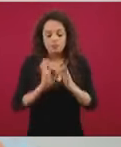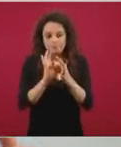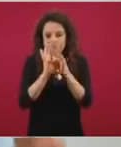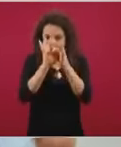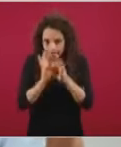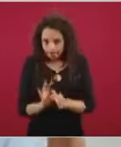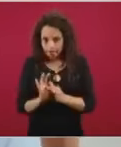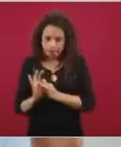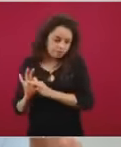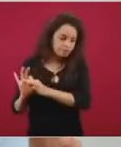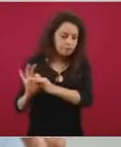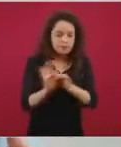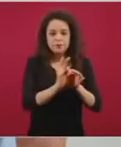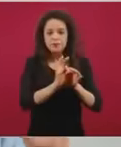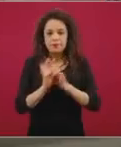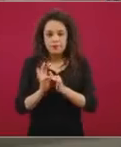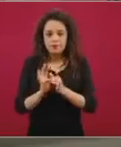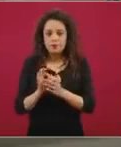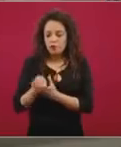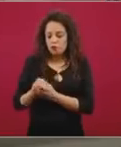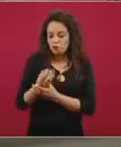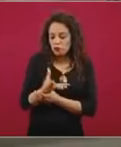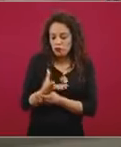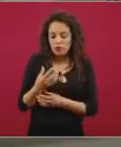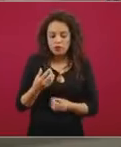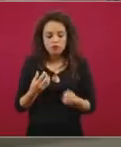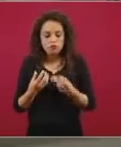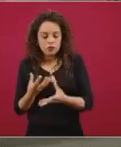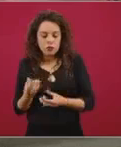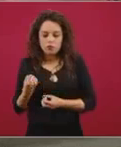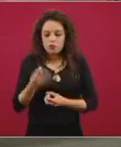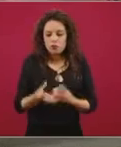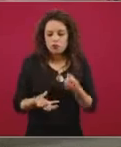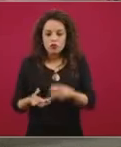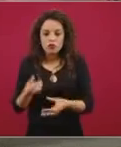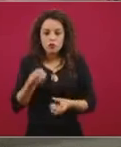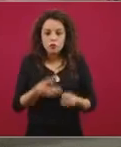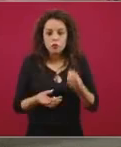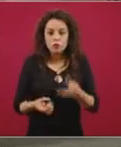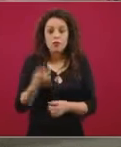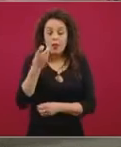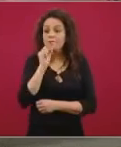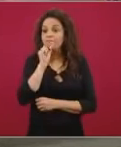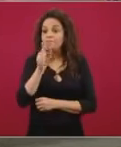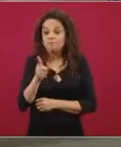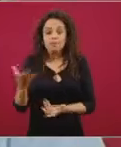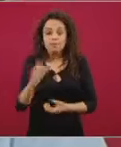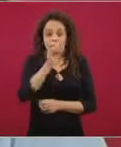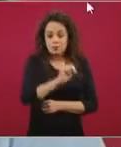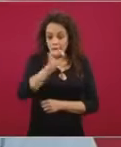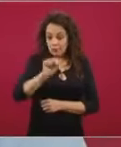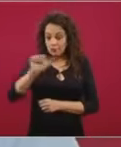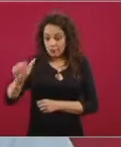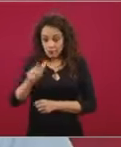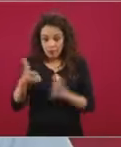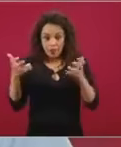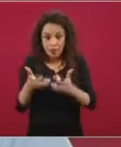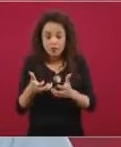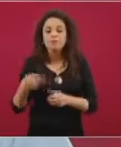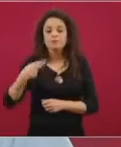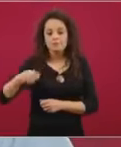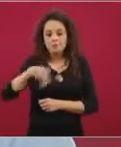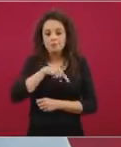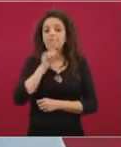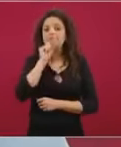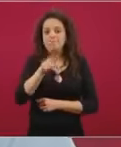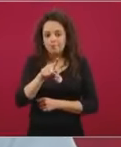todos, decirnos, nuestro granito de arena es y nosotros nos sumamos a lo que está haciendo Salud para decir, quédense en casa